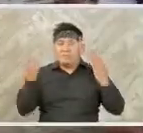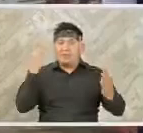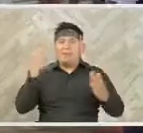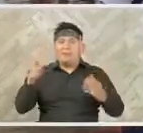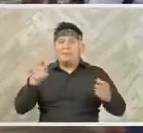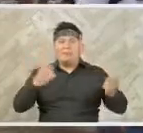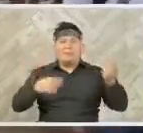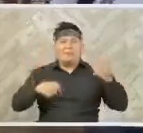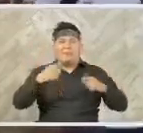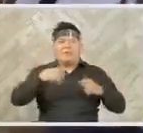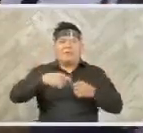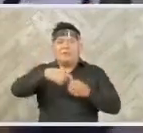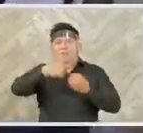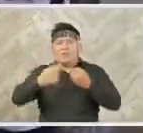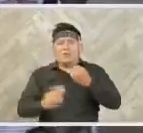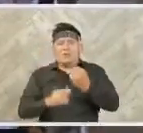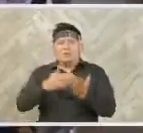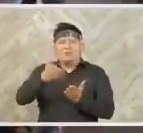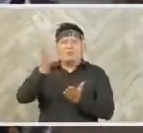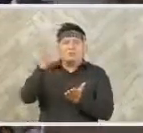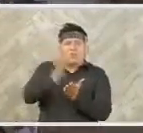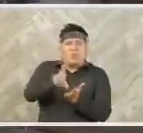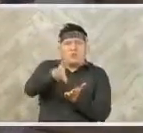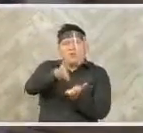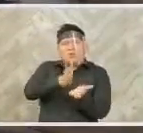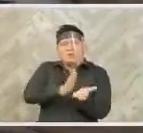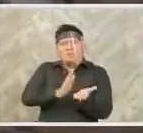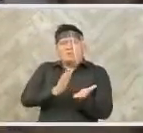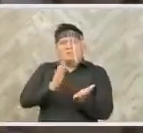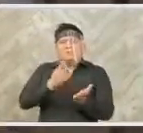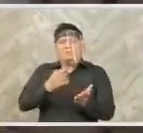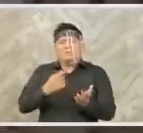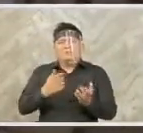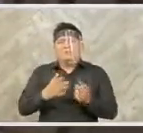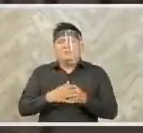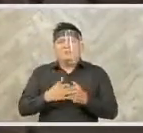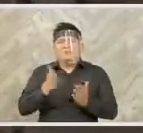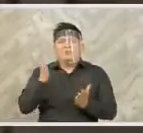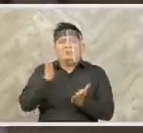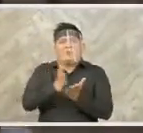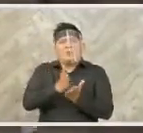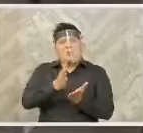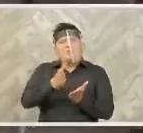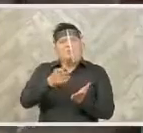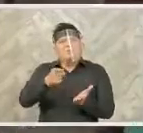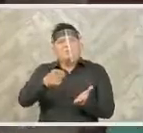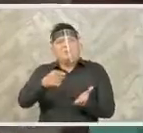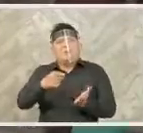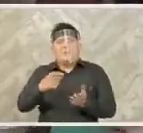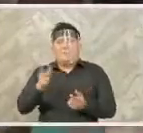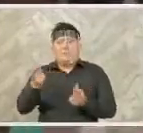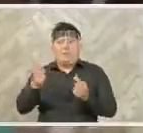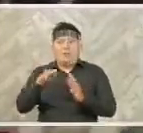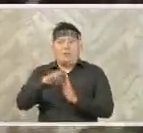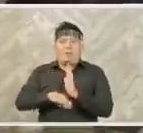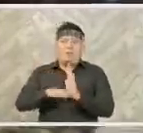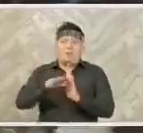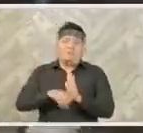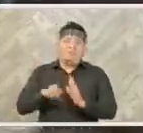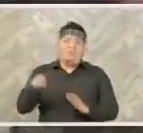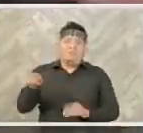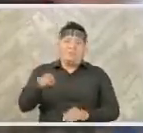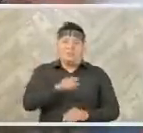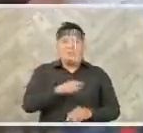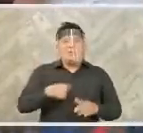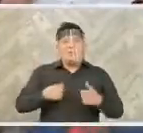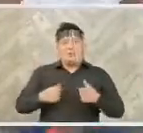vender su plátano, su yuca, sus frutales. Y esa intermediación lo que hace es que el precio que les llega a ellos sea muy bajo. Digamos que de ahí fue